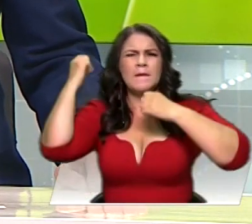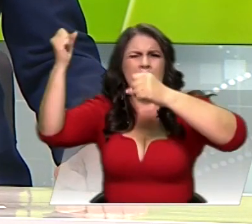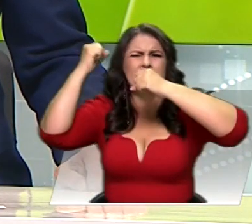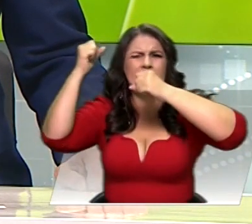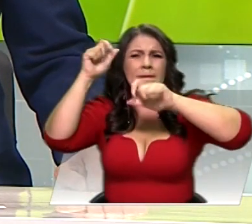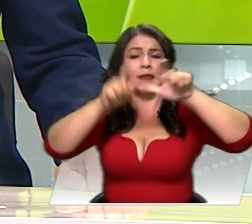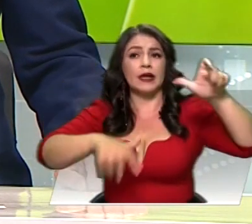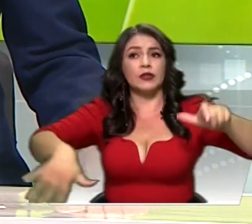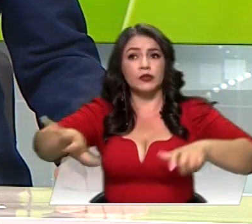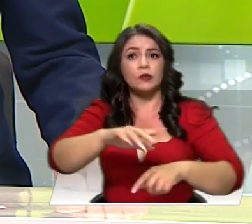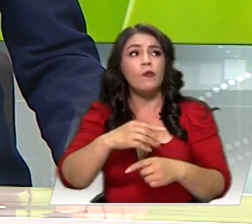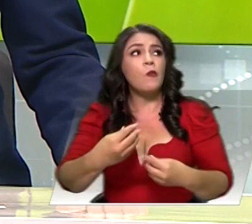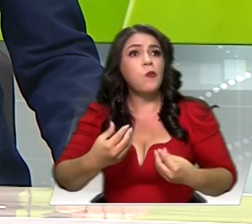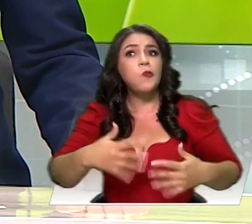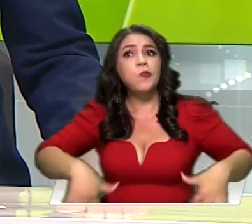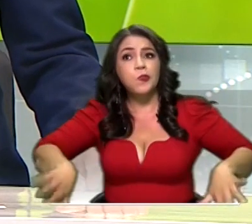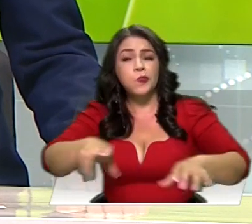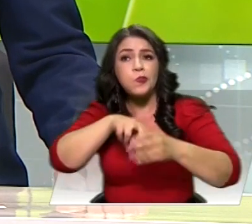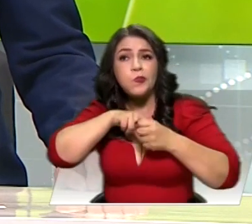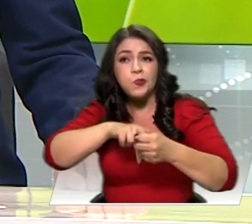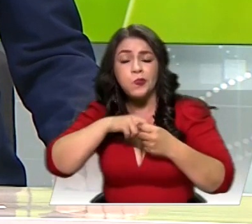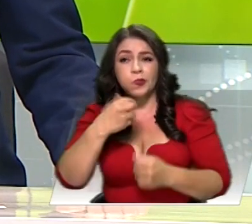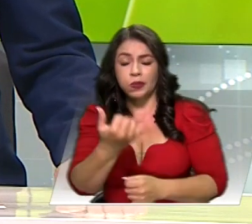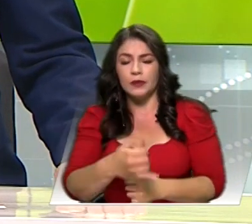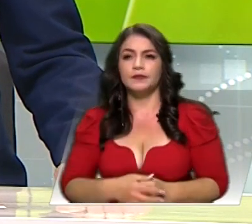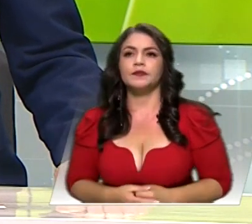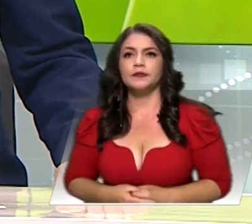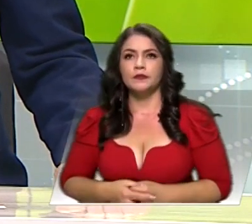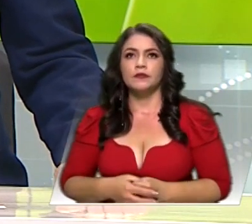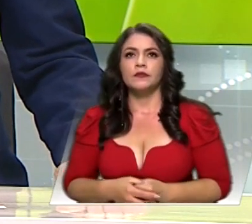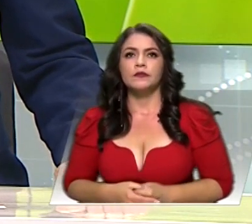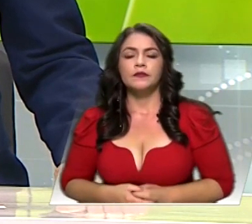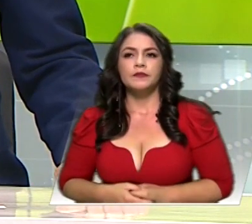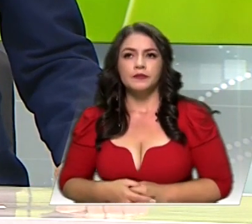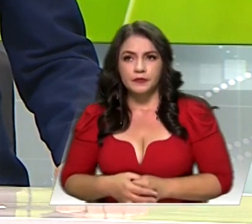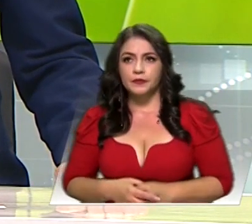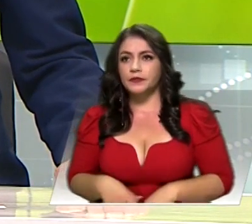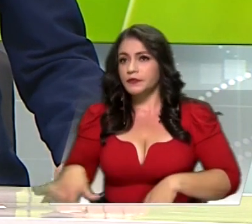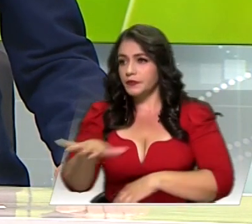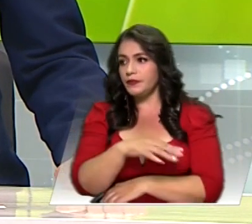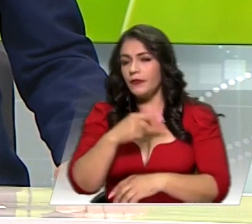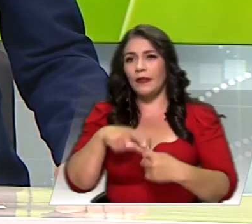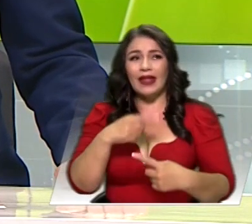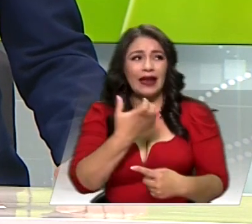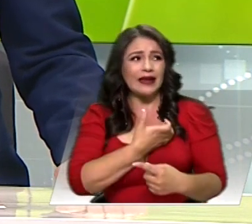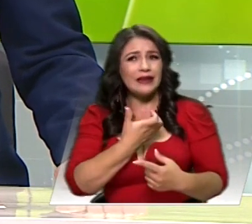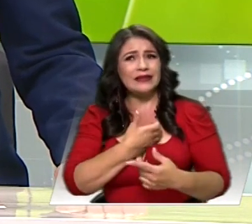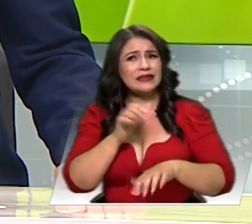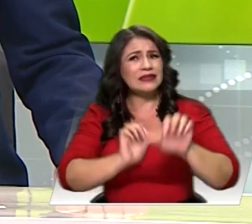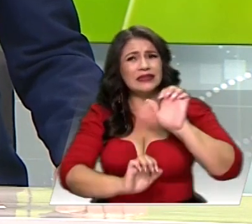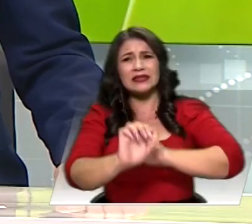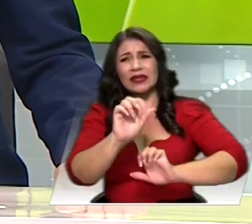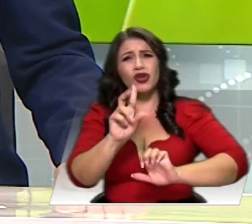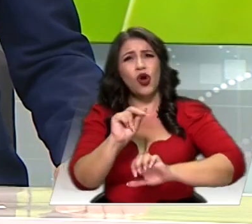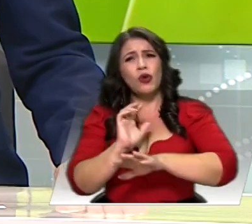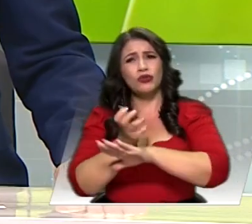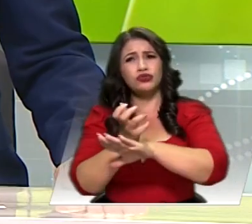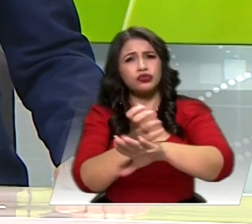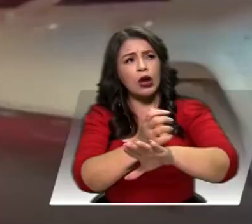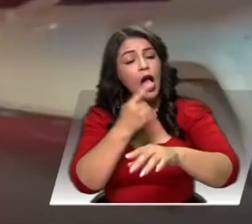que realizaron transportadores de rionegro en el sector de la tasa la alcaldía rechazó la obstrucción a la misión